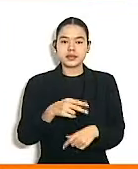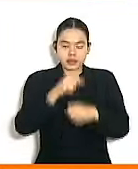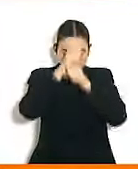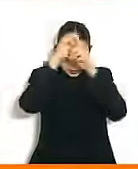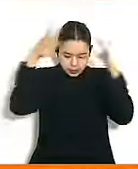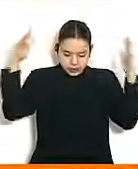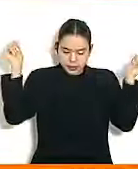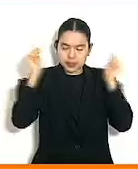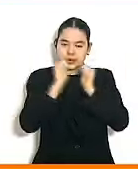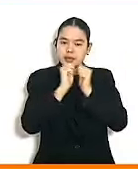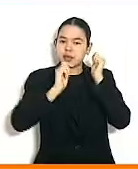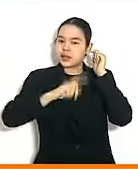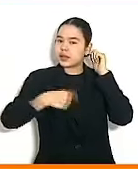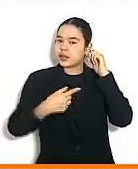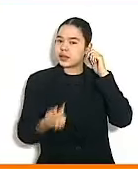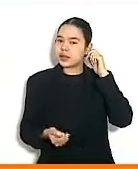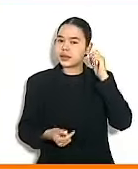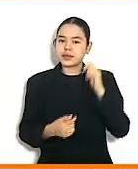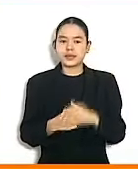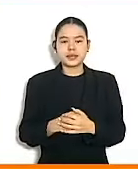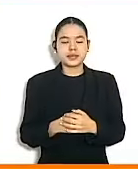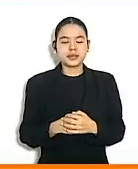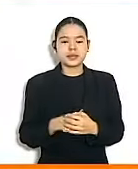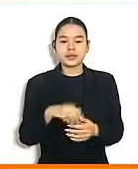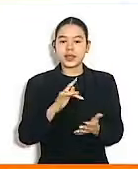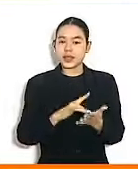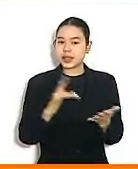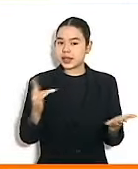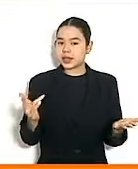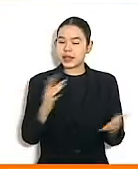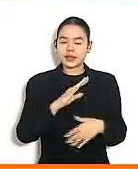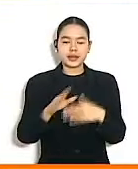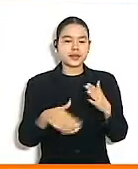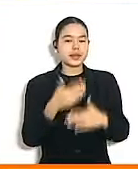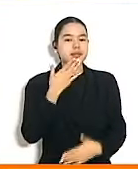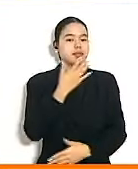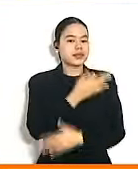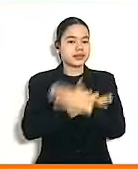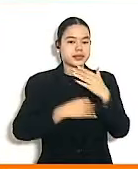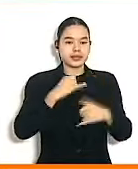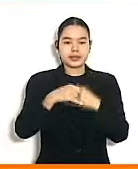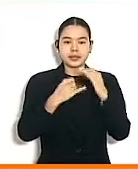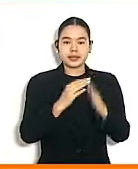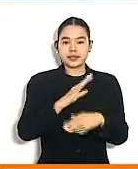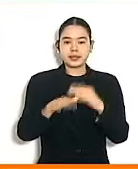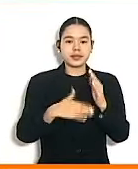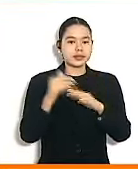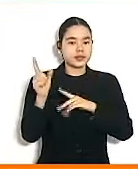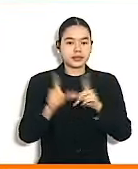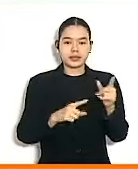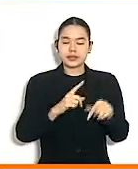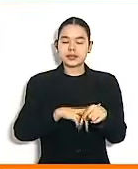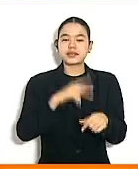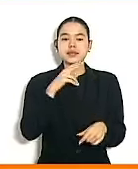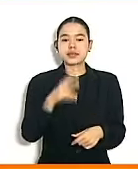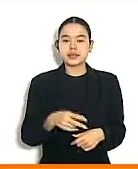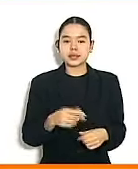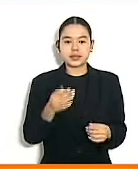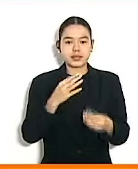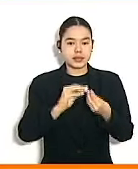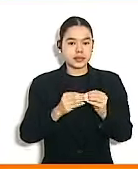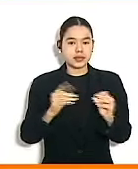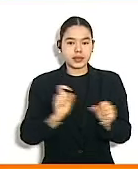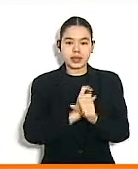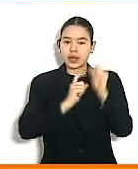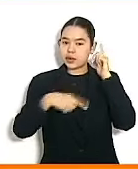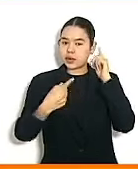tus sueños una realidad junto a Ana. Muchísimas gracias, Abby. Buenas tardes, jugadores. Espero estén listos para conocer ese número afortunado en